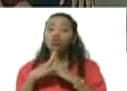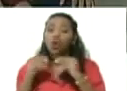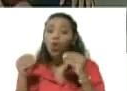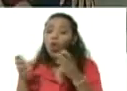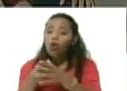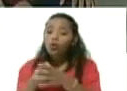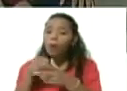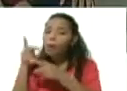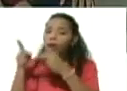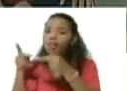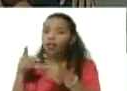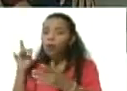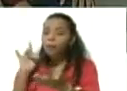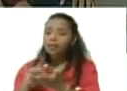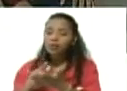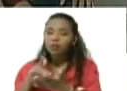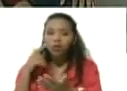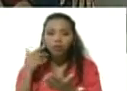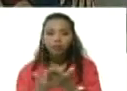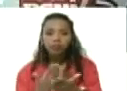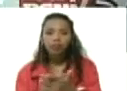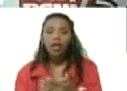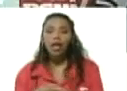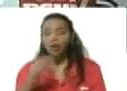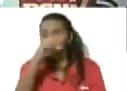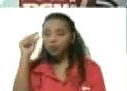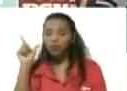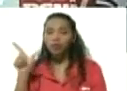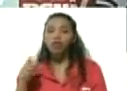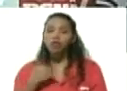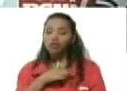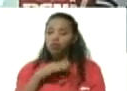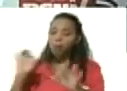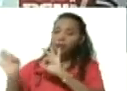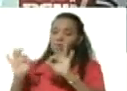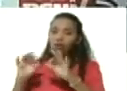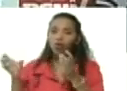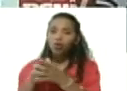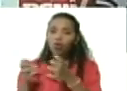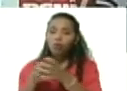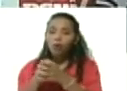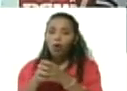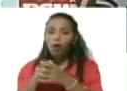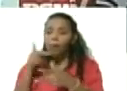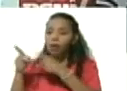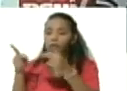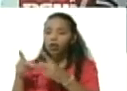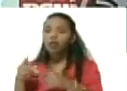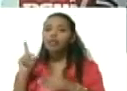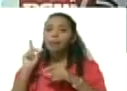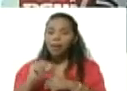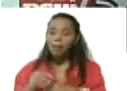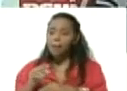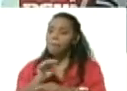Y ya veremos los resultados. El Partido Socialista Unido de Venezuela está preparado. El Gran Polo Patriótico, estamos preparados